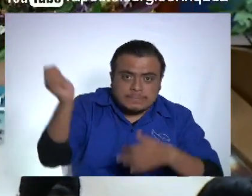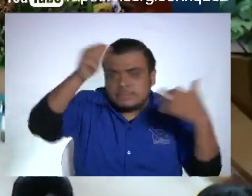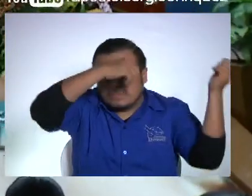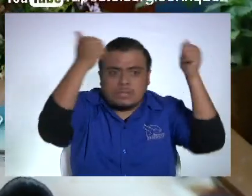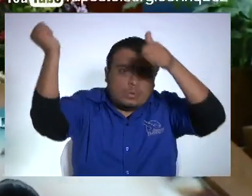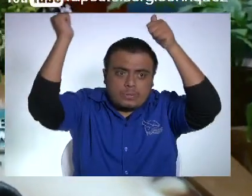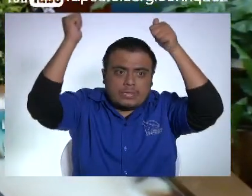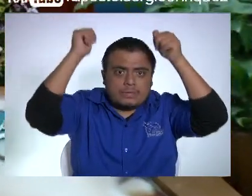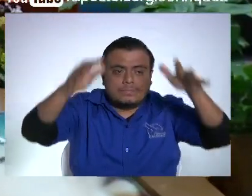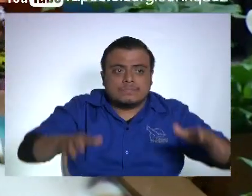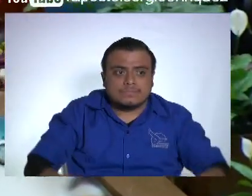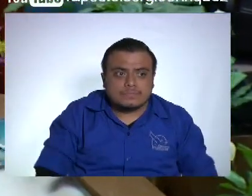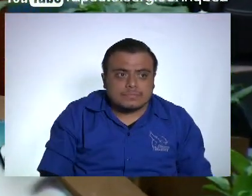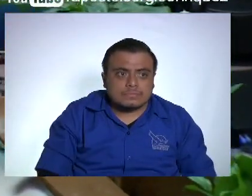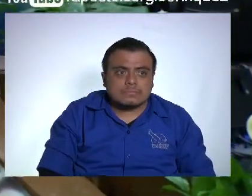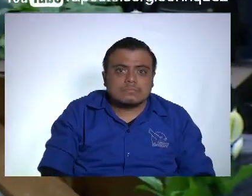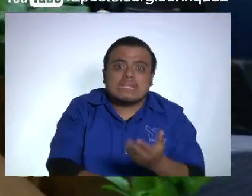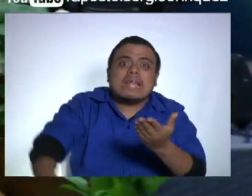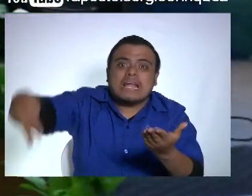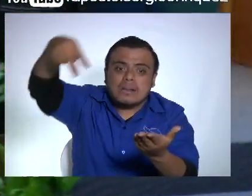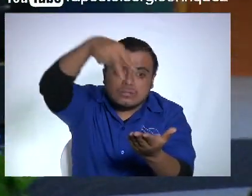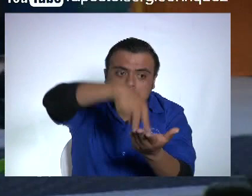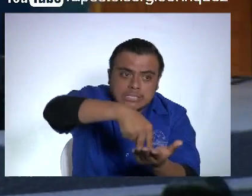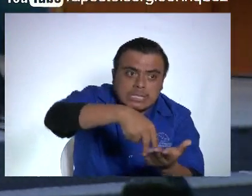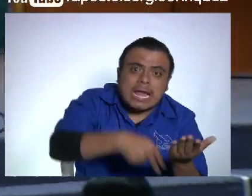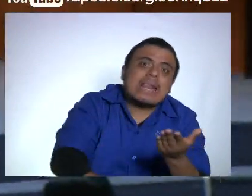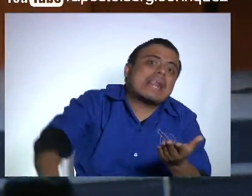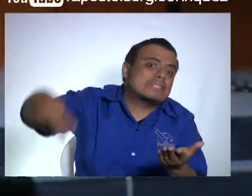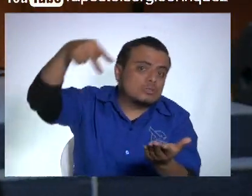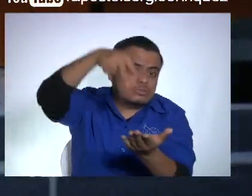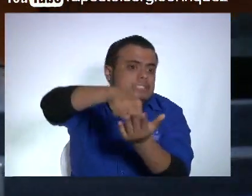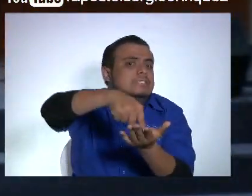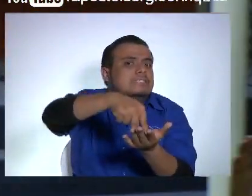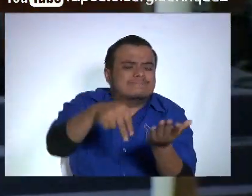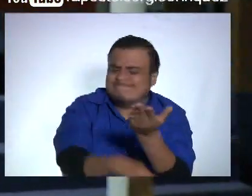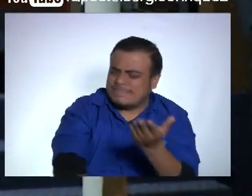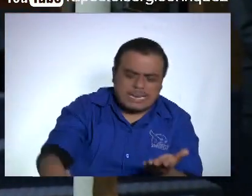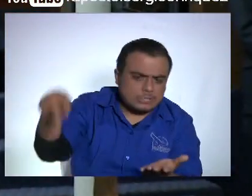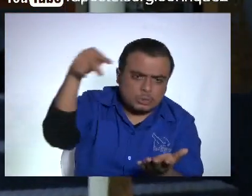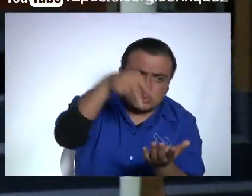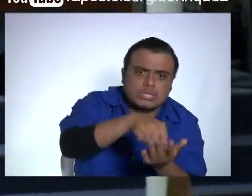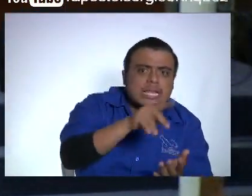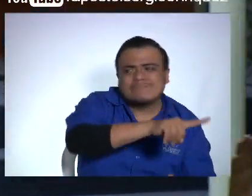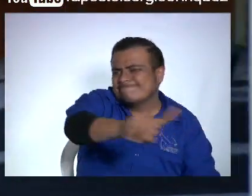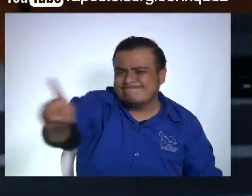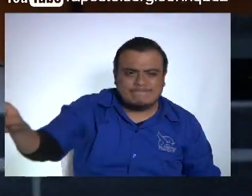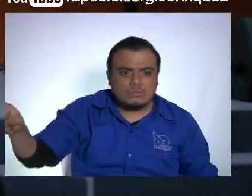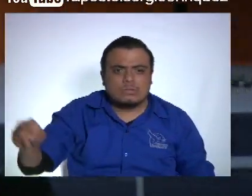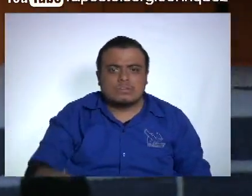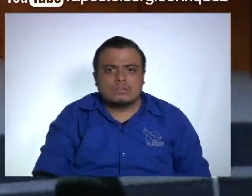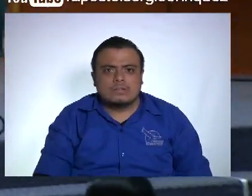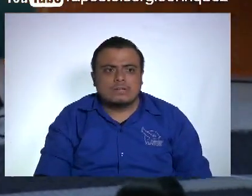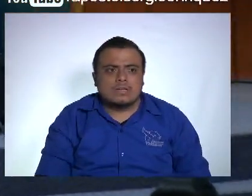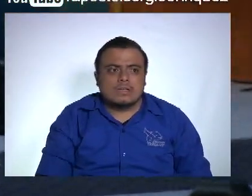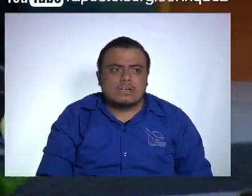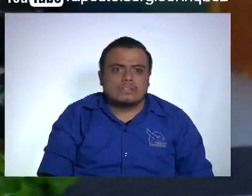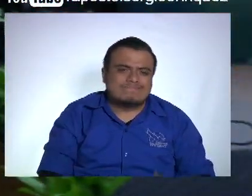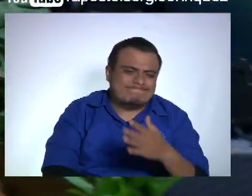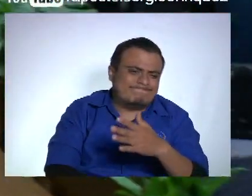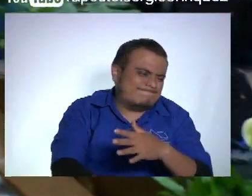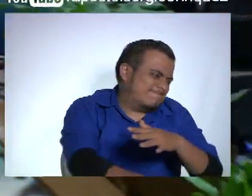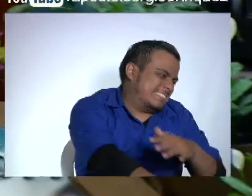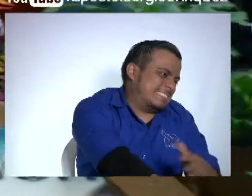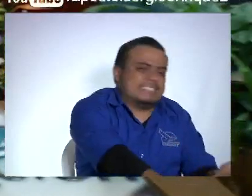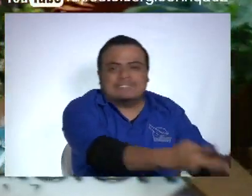Aleluya. Resucita, resucita, resucita. Sal, sal.